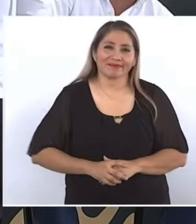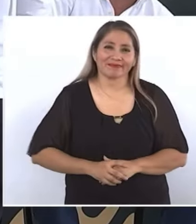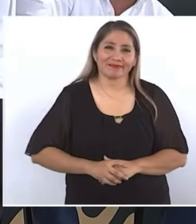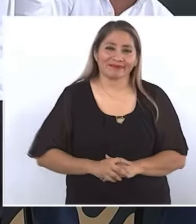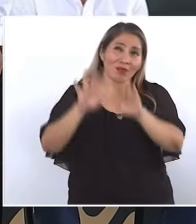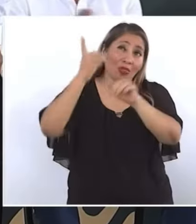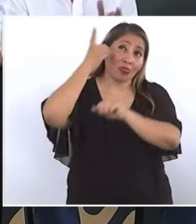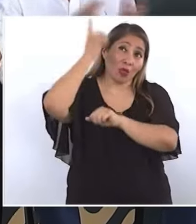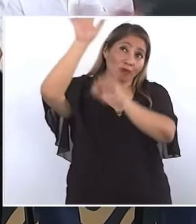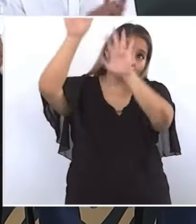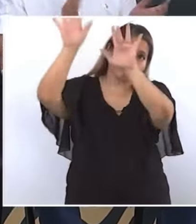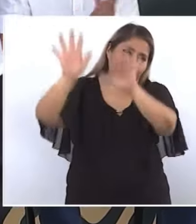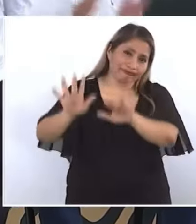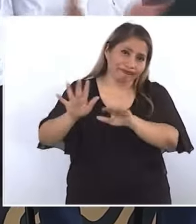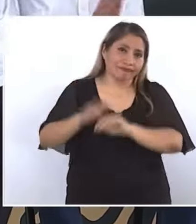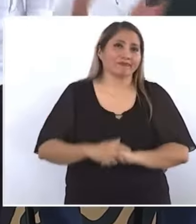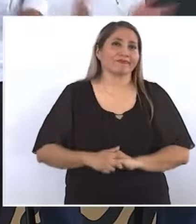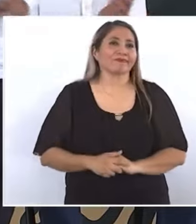lo bendiga